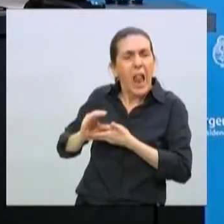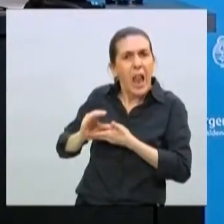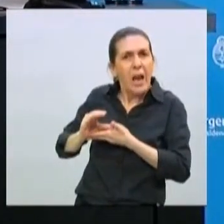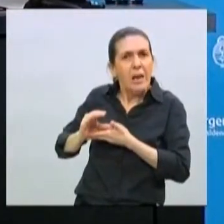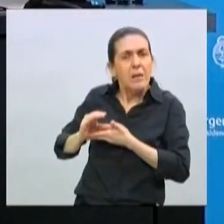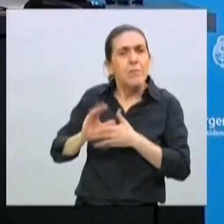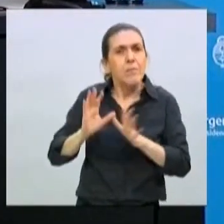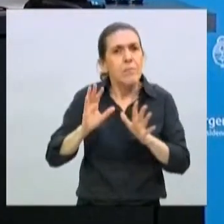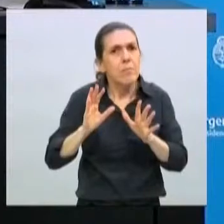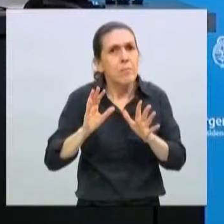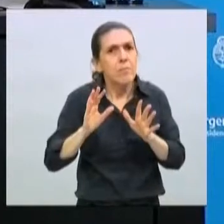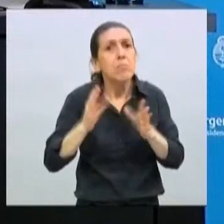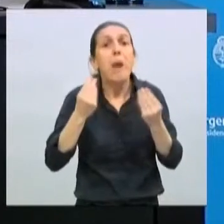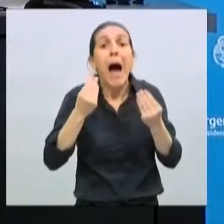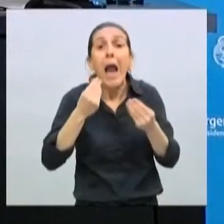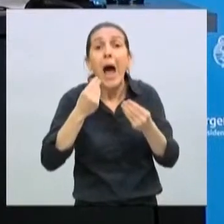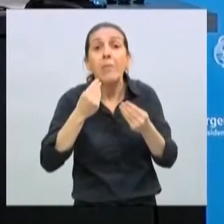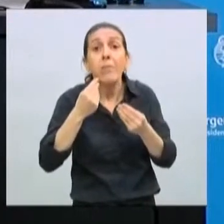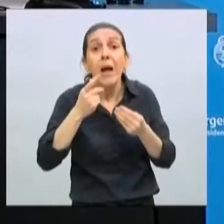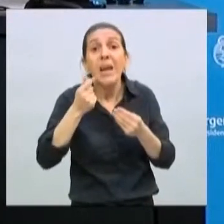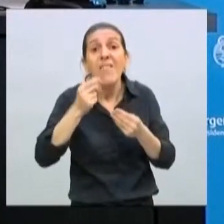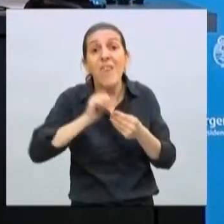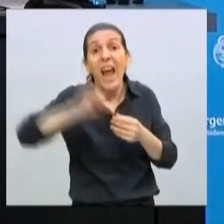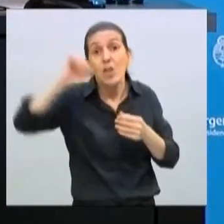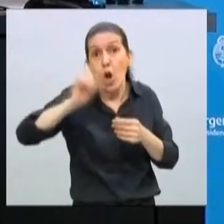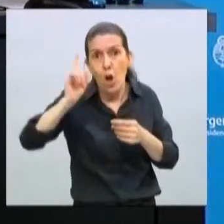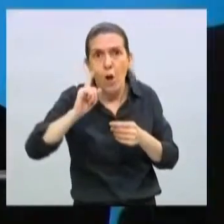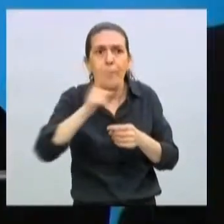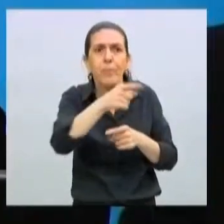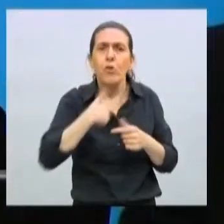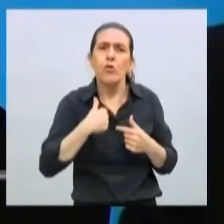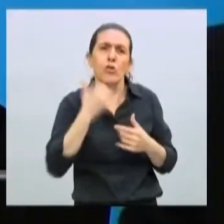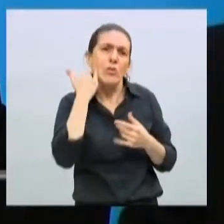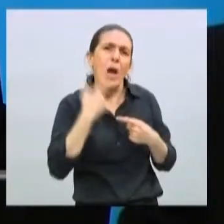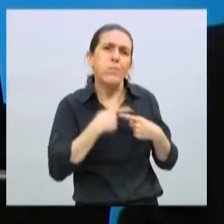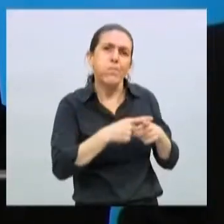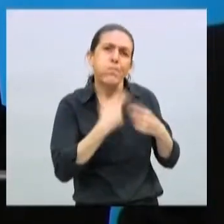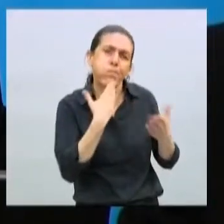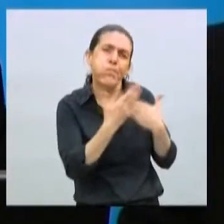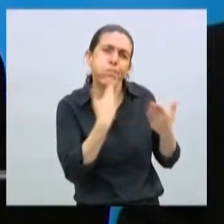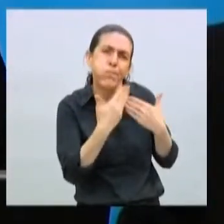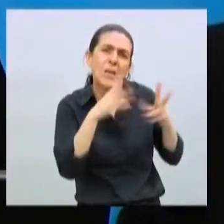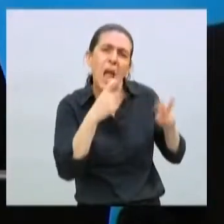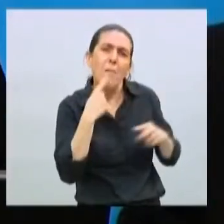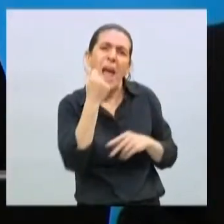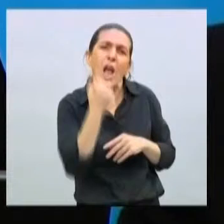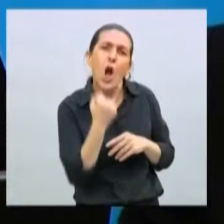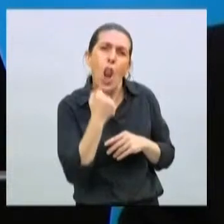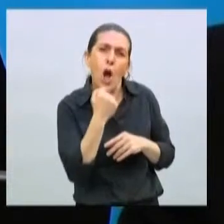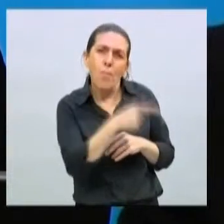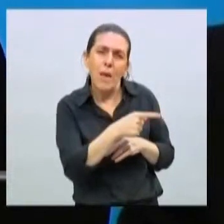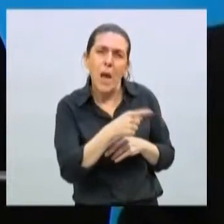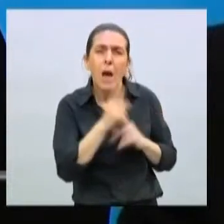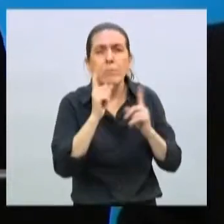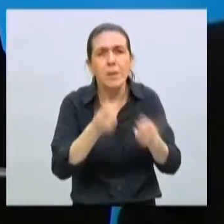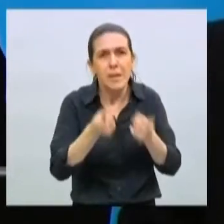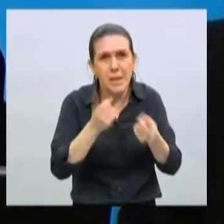Yo la verdad es que tanto he discutido que me planteé el tema económico en el medio de esta